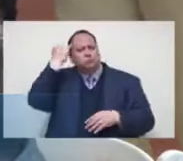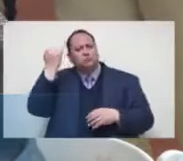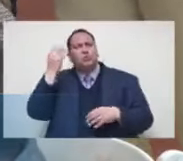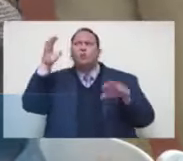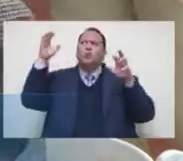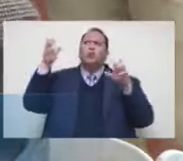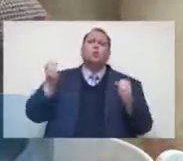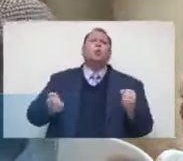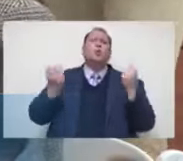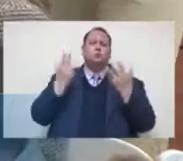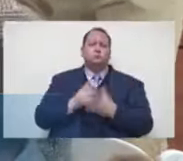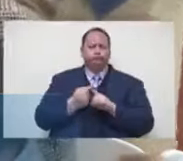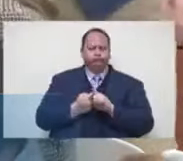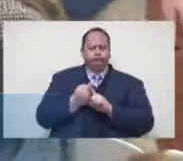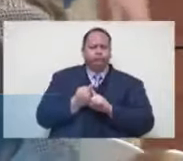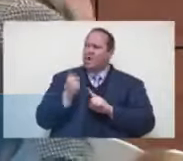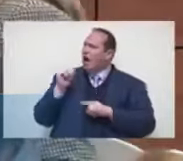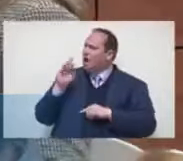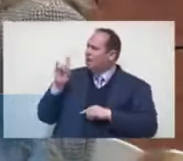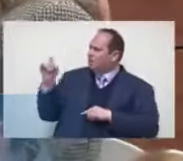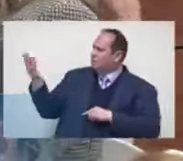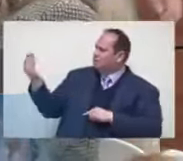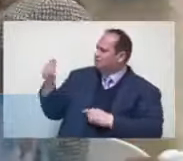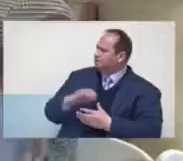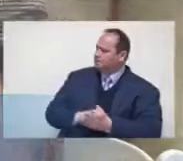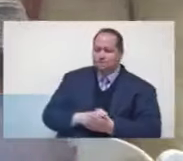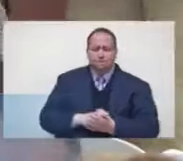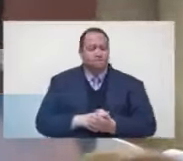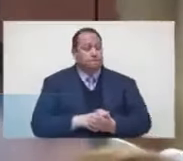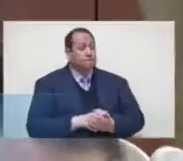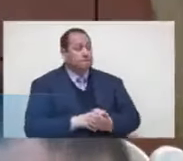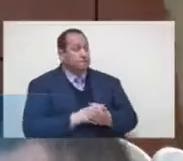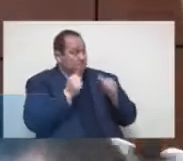de lluvia, ¿no? Adelante, Armando. En el tema de la